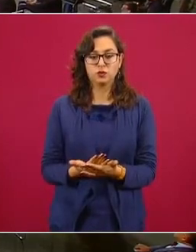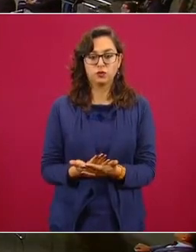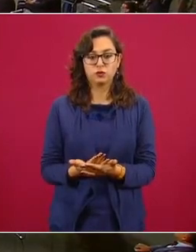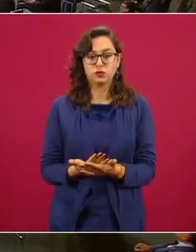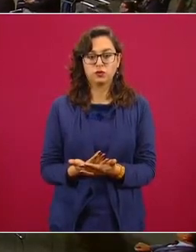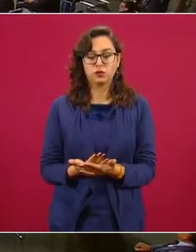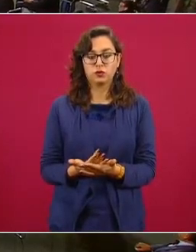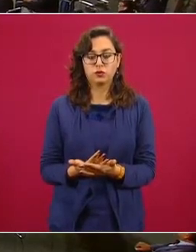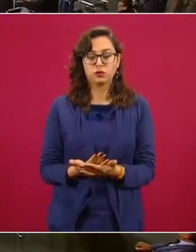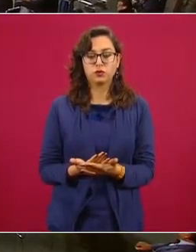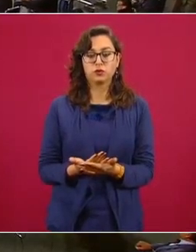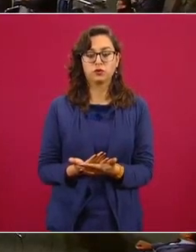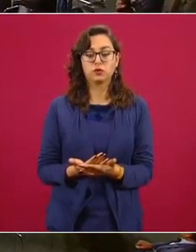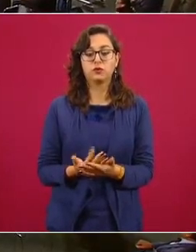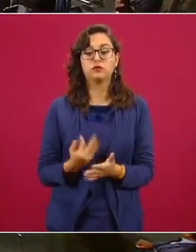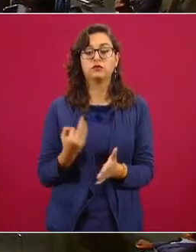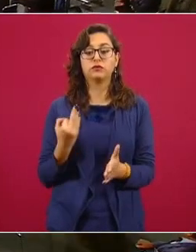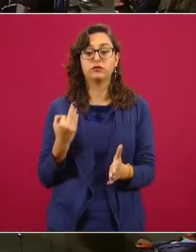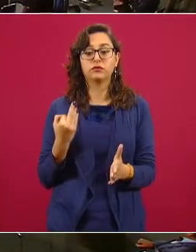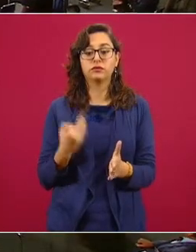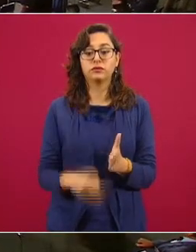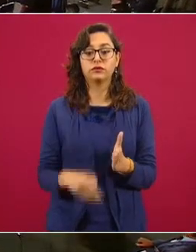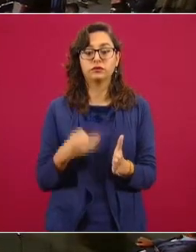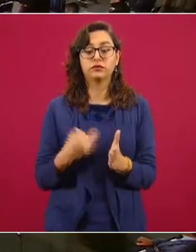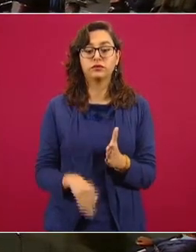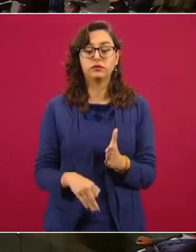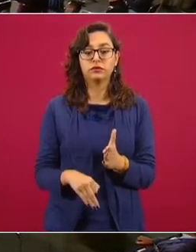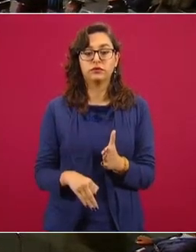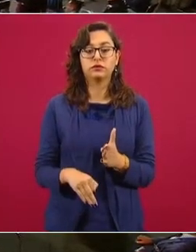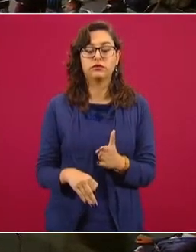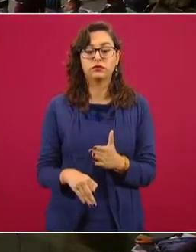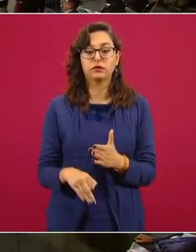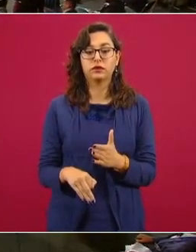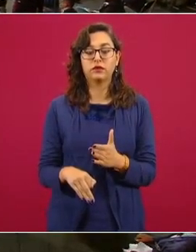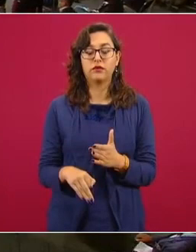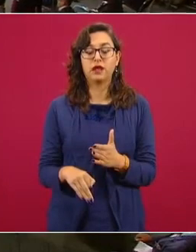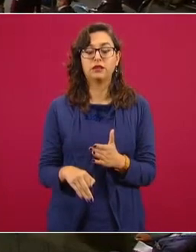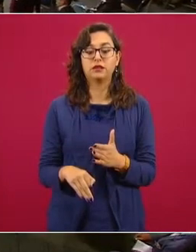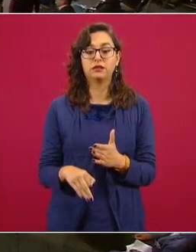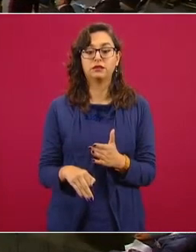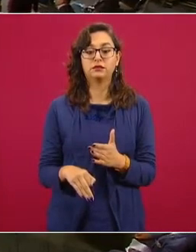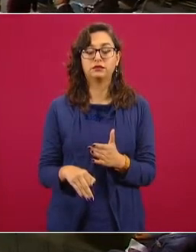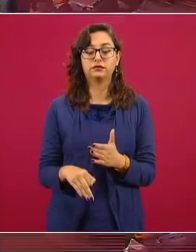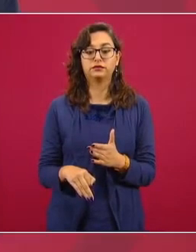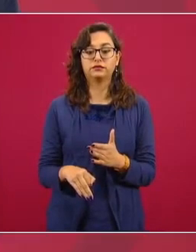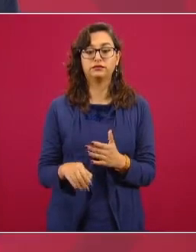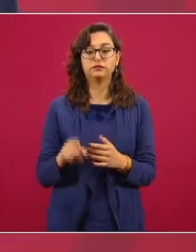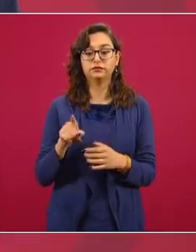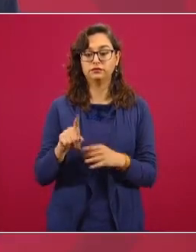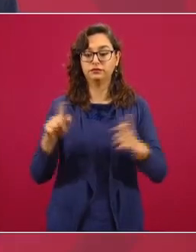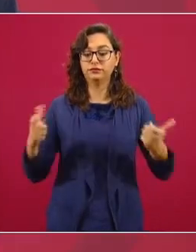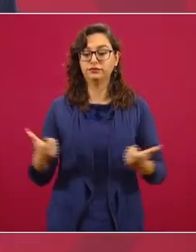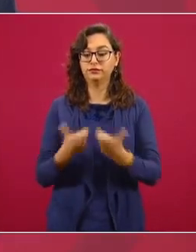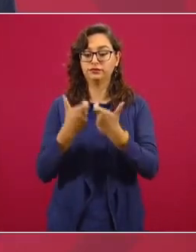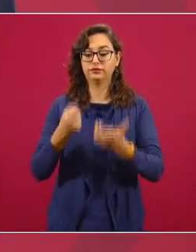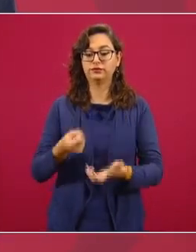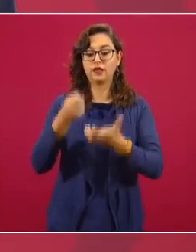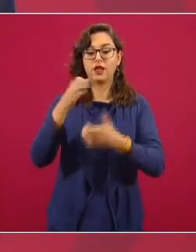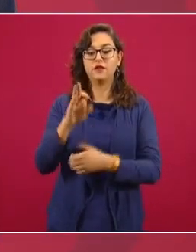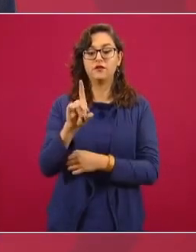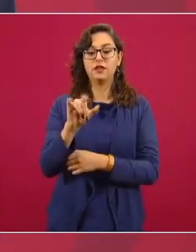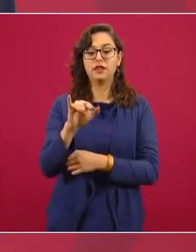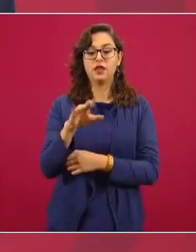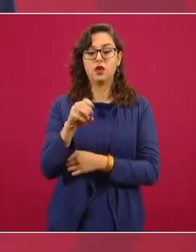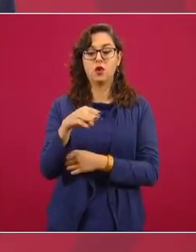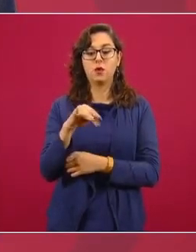porque nos hace falta que se apruebe lo de la desaparición de los fideicomisos y de